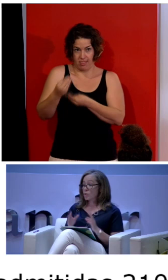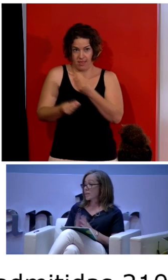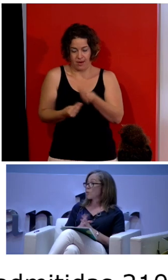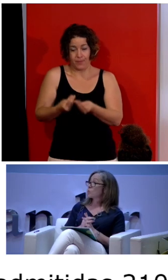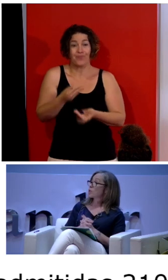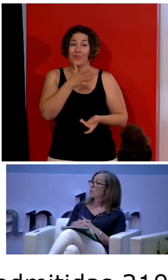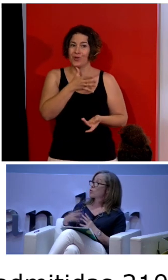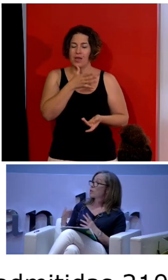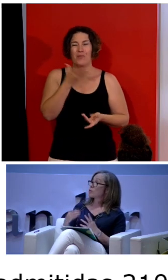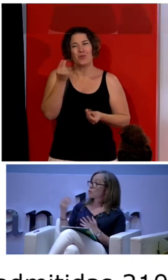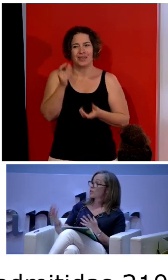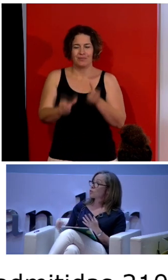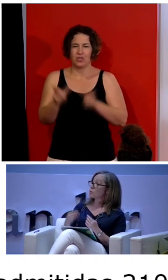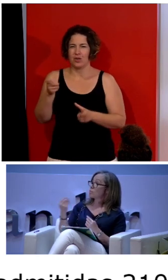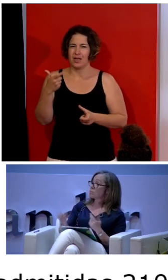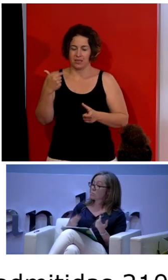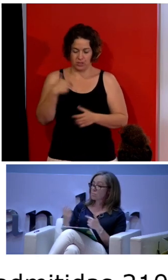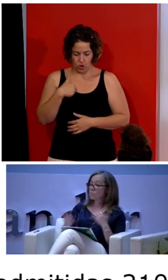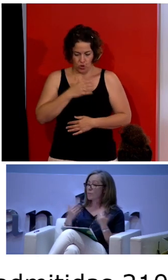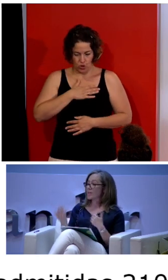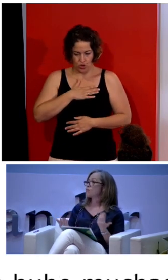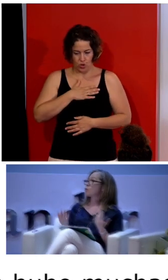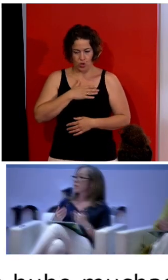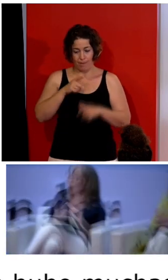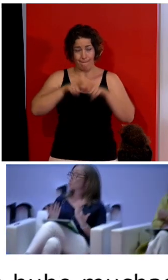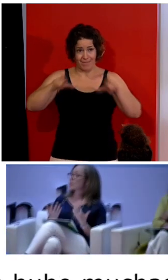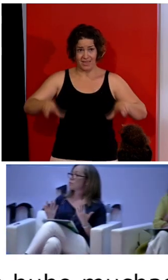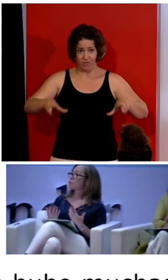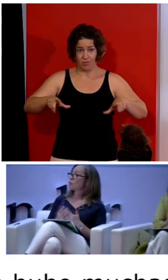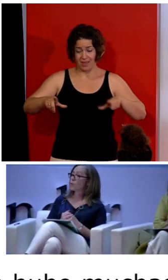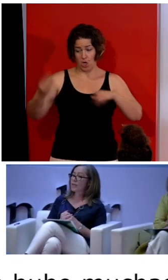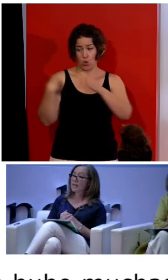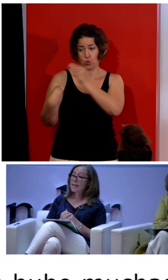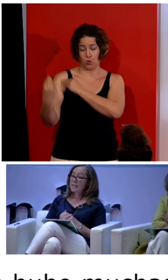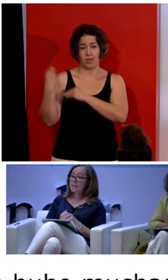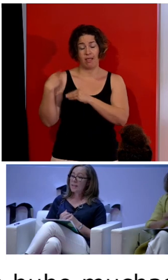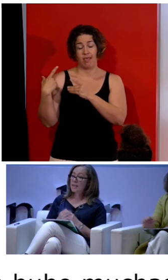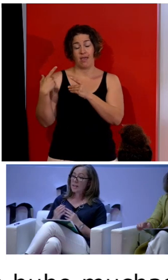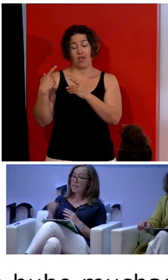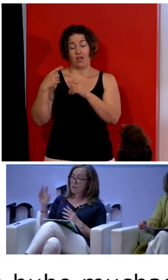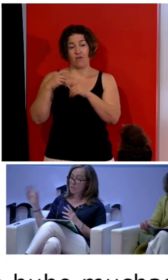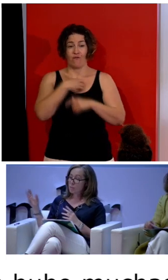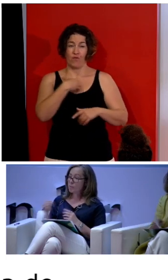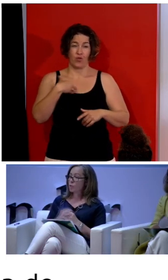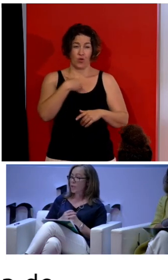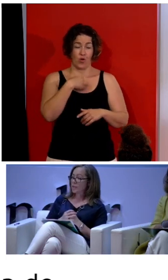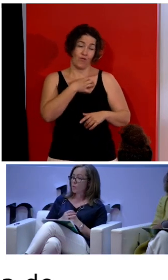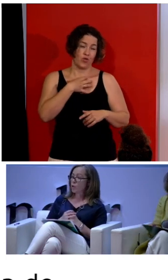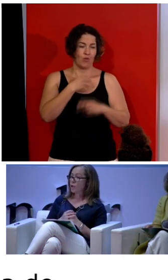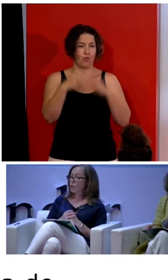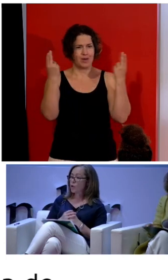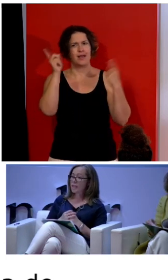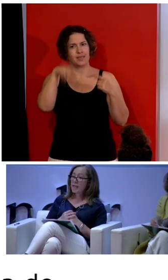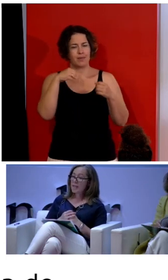porque sí que hubo muchas personas, yo contesto una plataforma de consultas de función pública, sí que, y también pregunté al